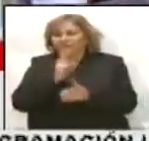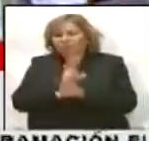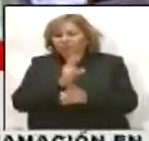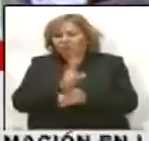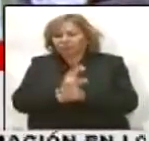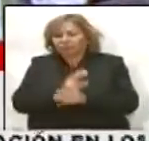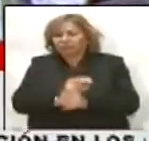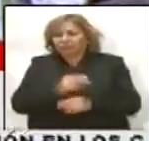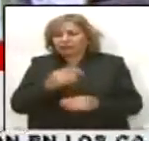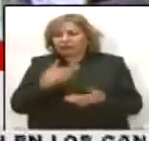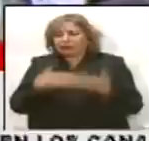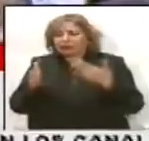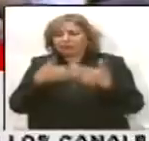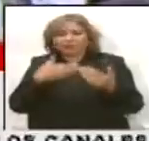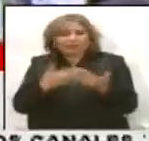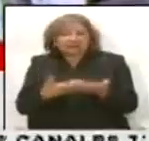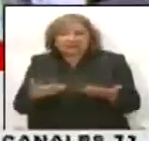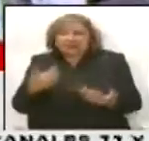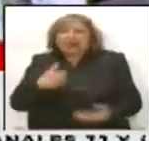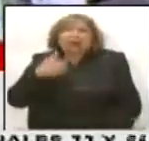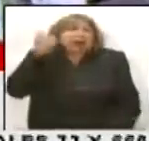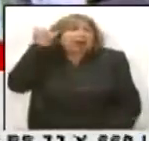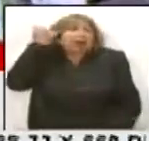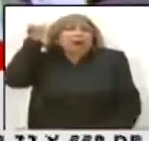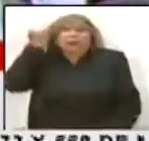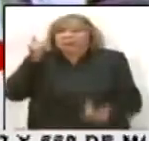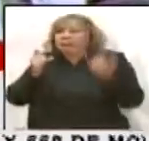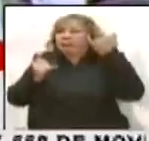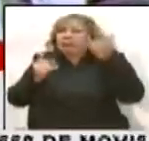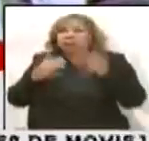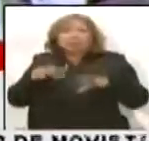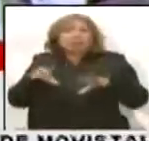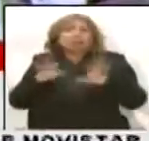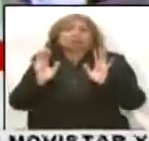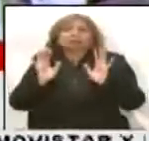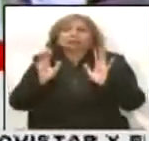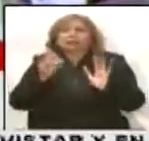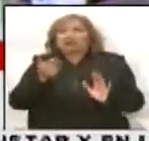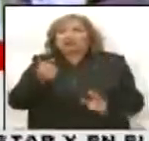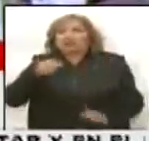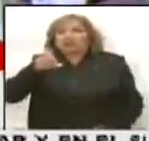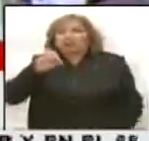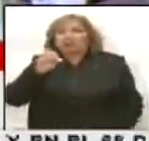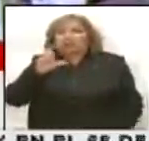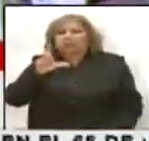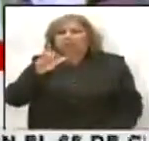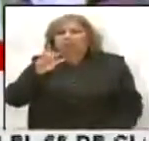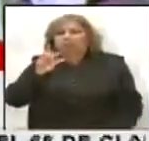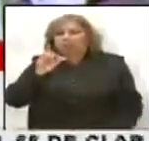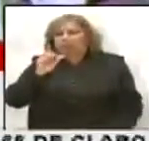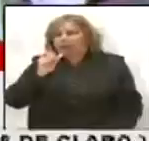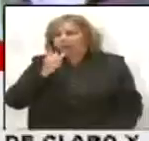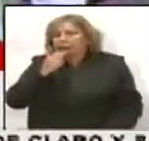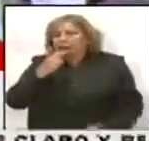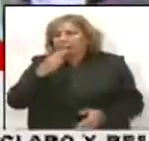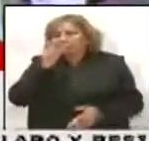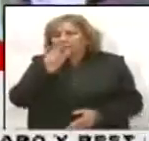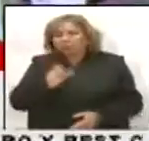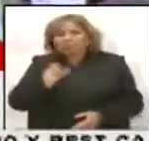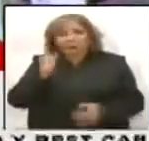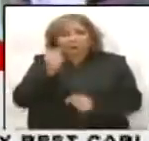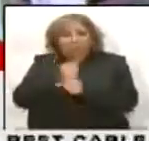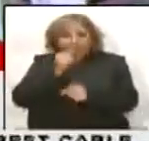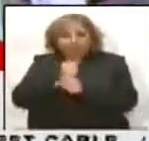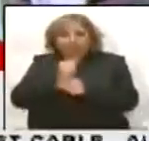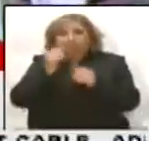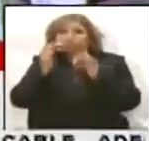No se trata de que cualquier cosa que yo crea o me parezca es apología, y por lo tanto yo no puedo señalar a cualquier persona, y menos a una persona que es